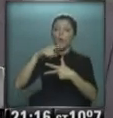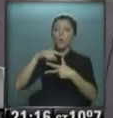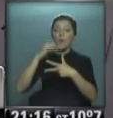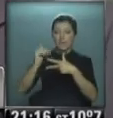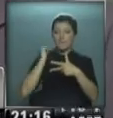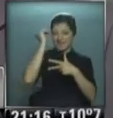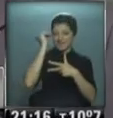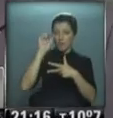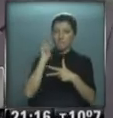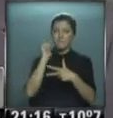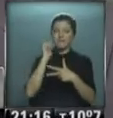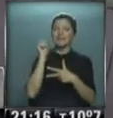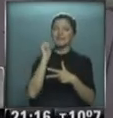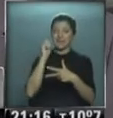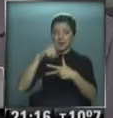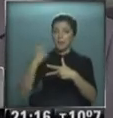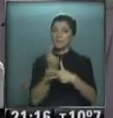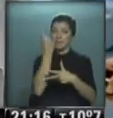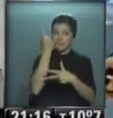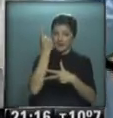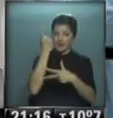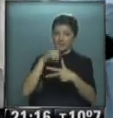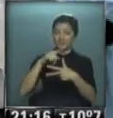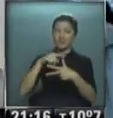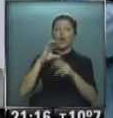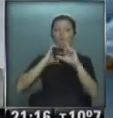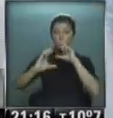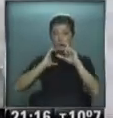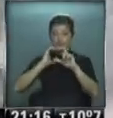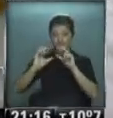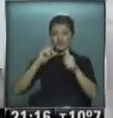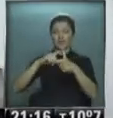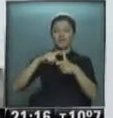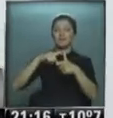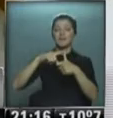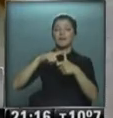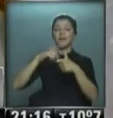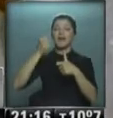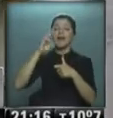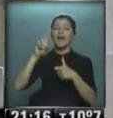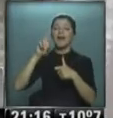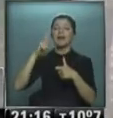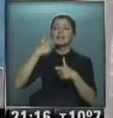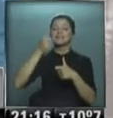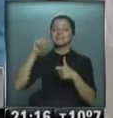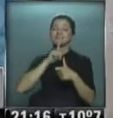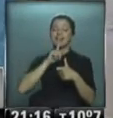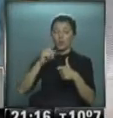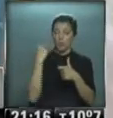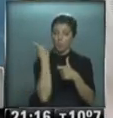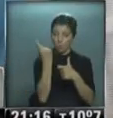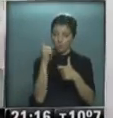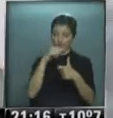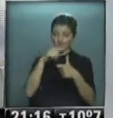El más avanzado es el primer satélite argentino de comunicaciones, el ARSAT-1, que empezaban las pruebas que simulan